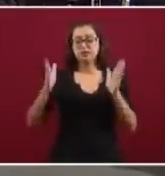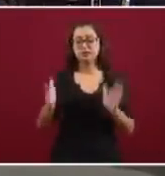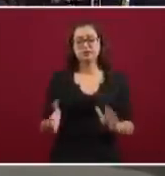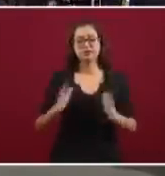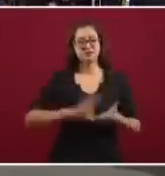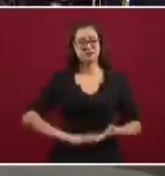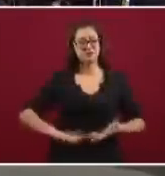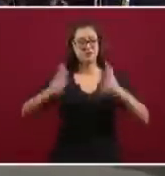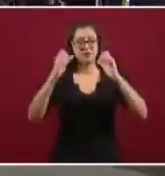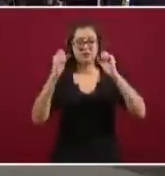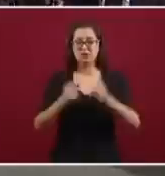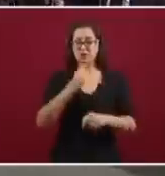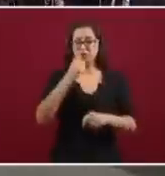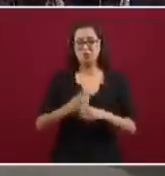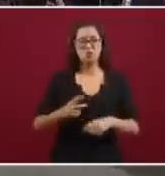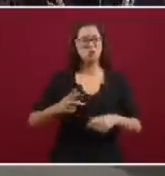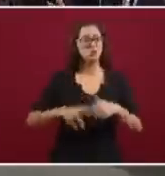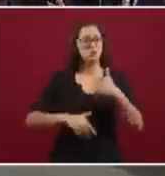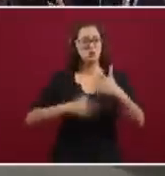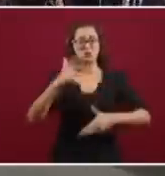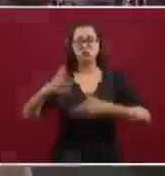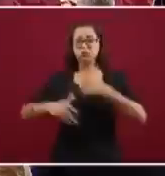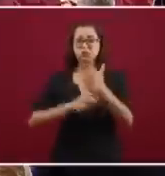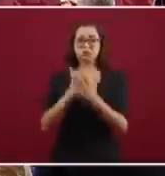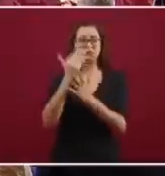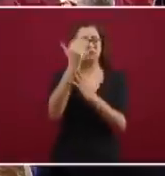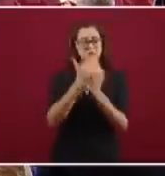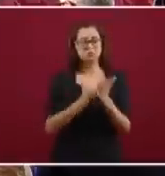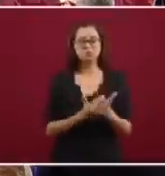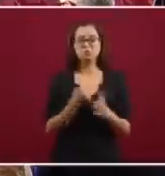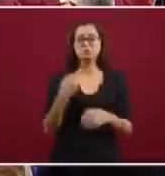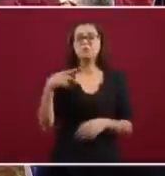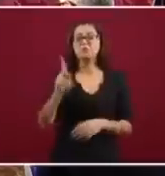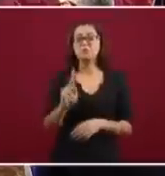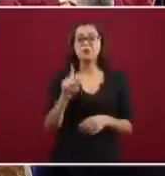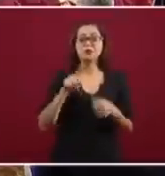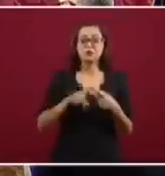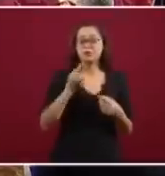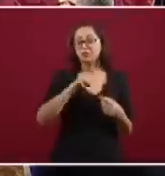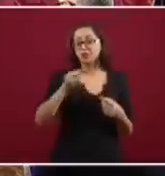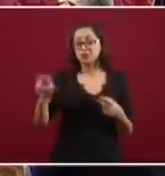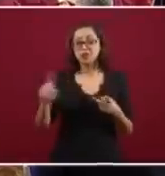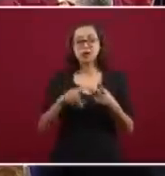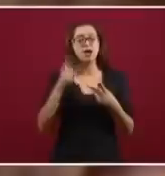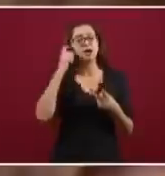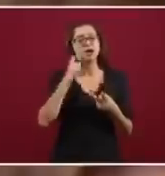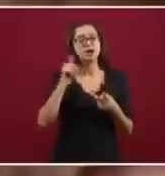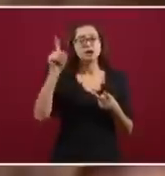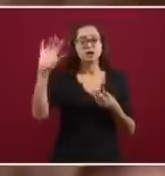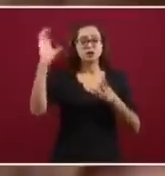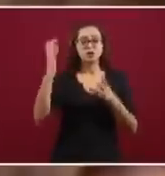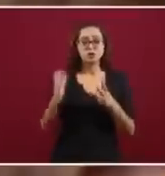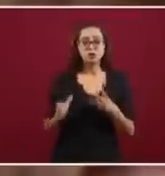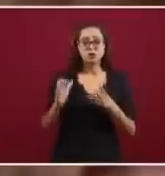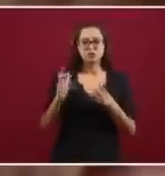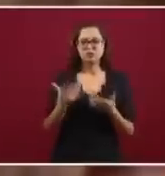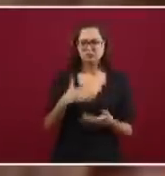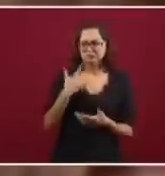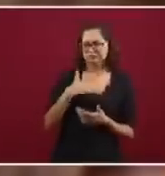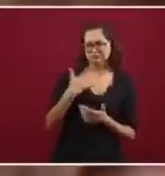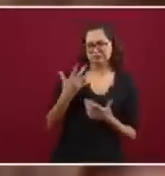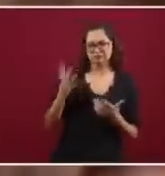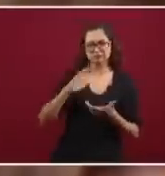la inseguridad y la violencia en el país. Sin embargo, los hechos violentos en Michoacán, Guerrero y el más reciente en Culiacán dirían lo